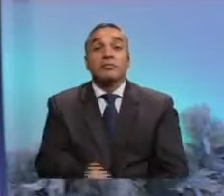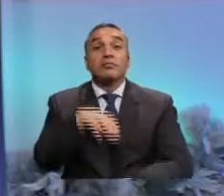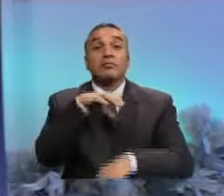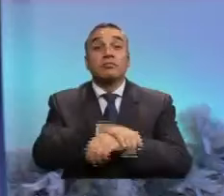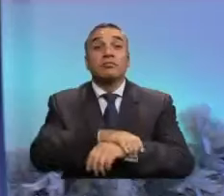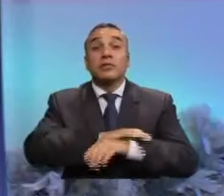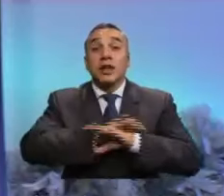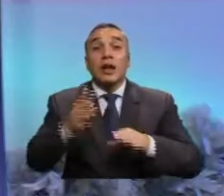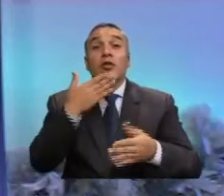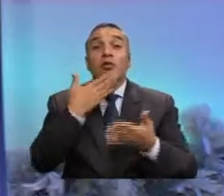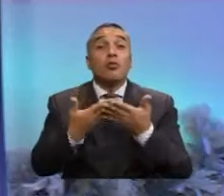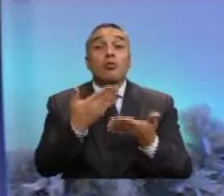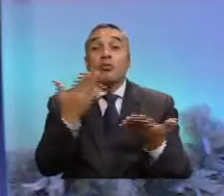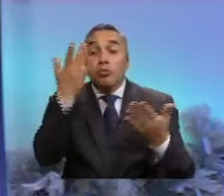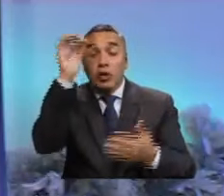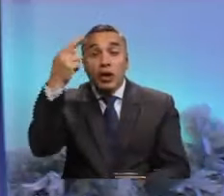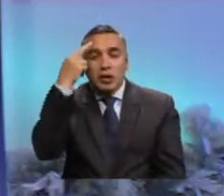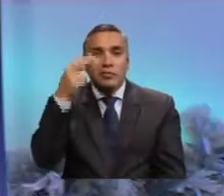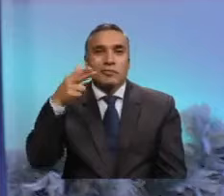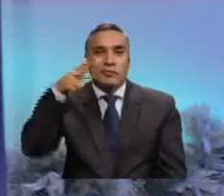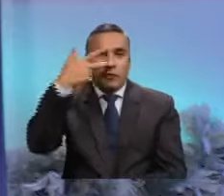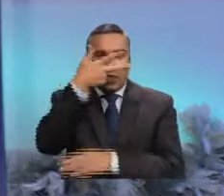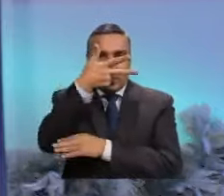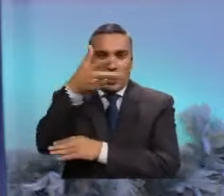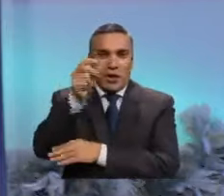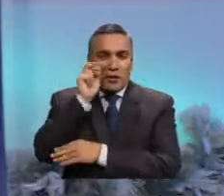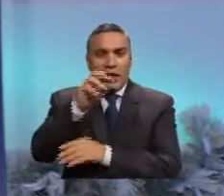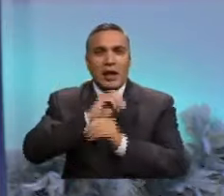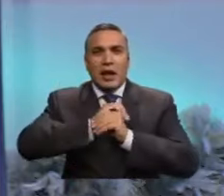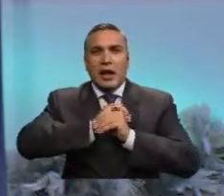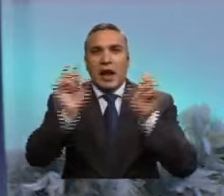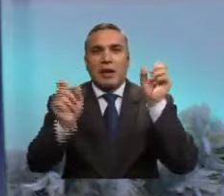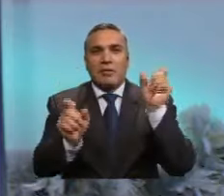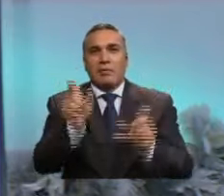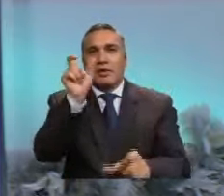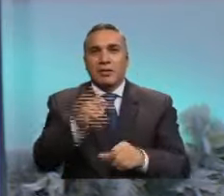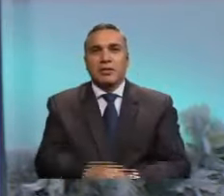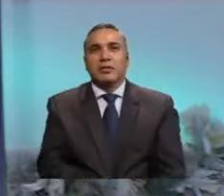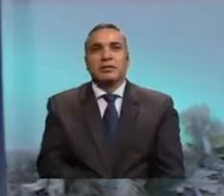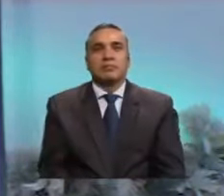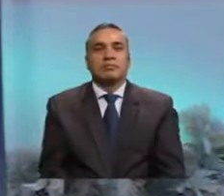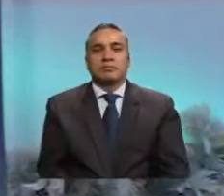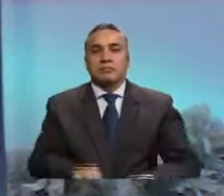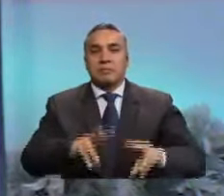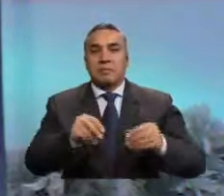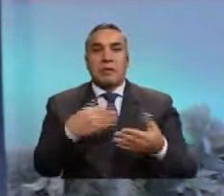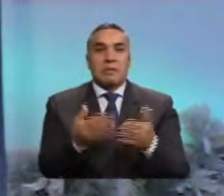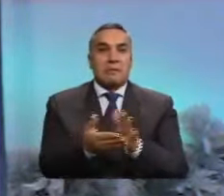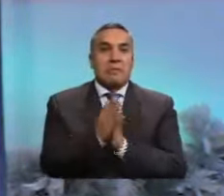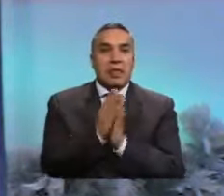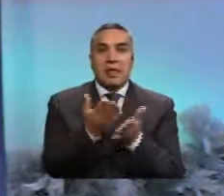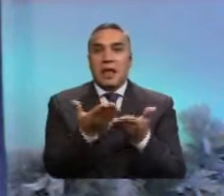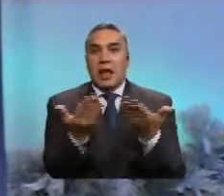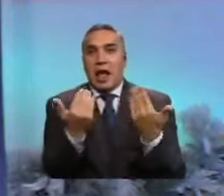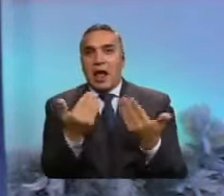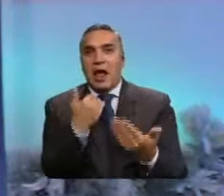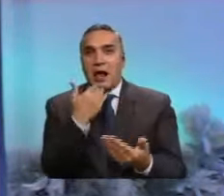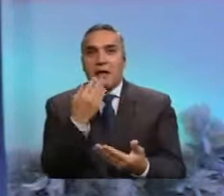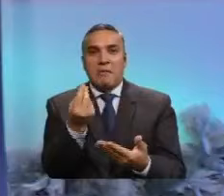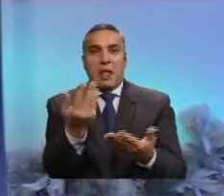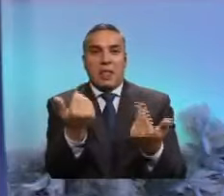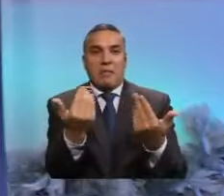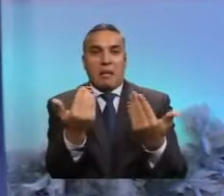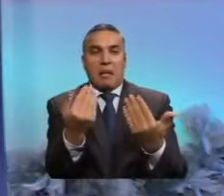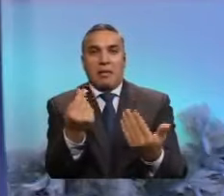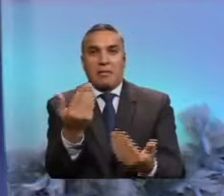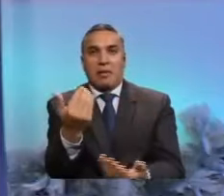un video donde se ve a los pintos pedigüeñando, pidiendo plata